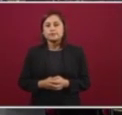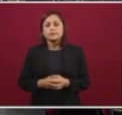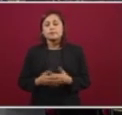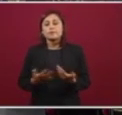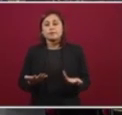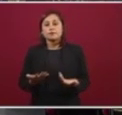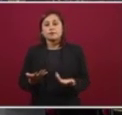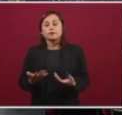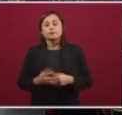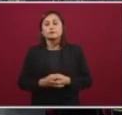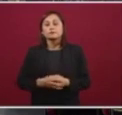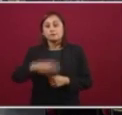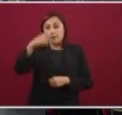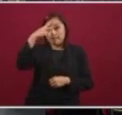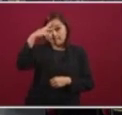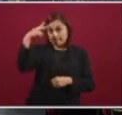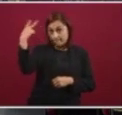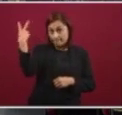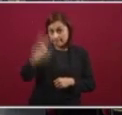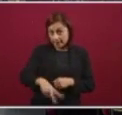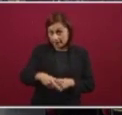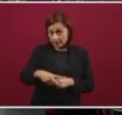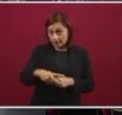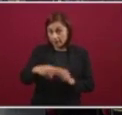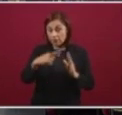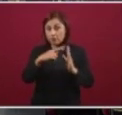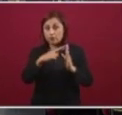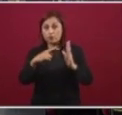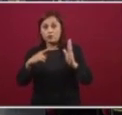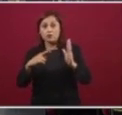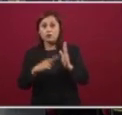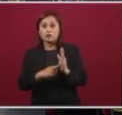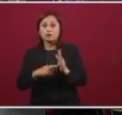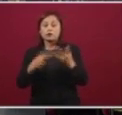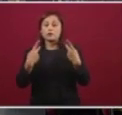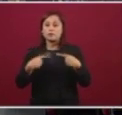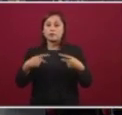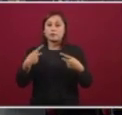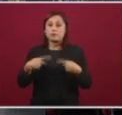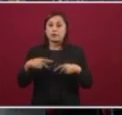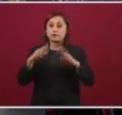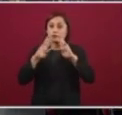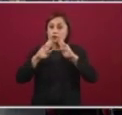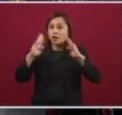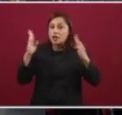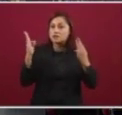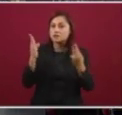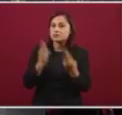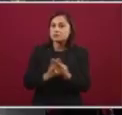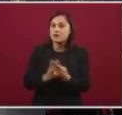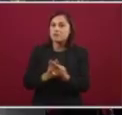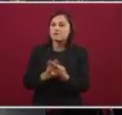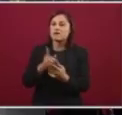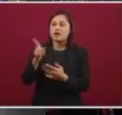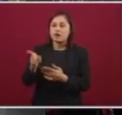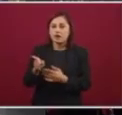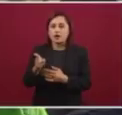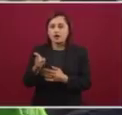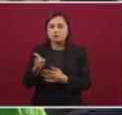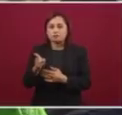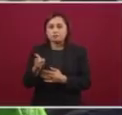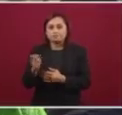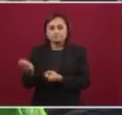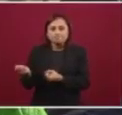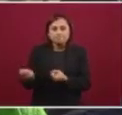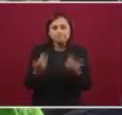México tiene una política de extradición de narcotraficantes cuando se cumplen ciertos requisitos, de delincuentes en general. ¿México va a